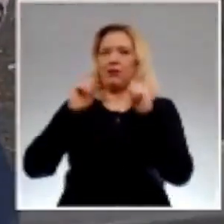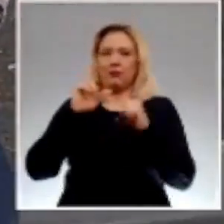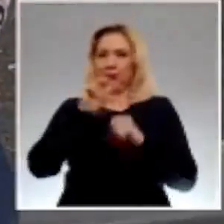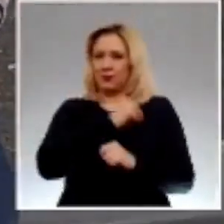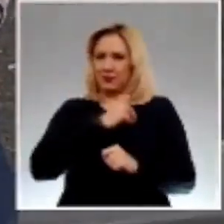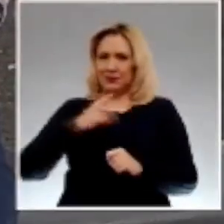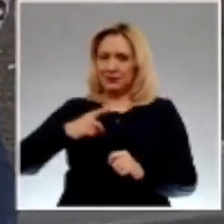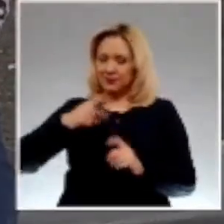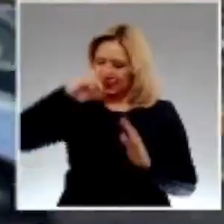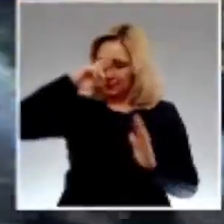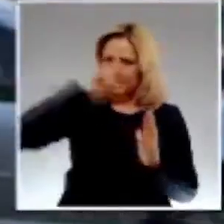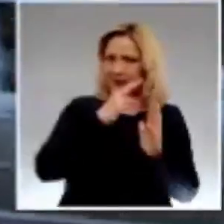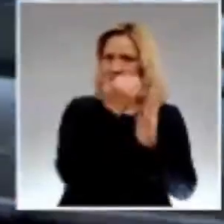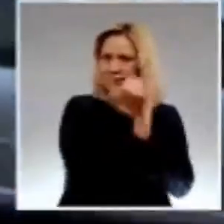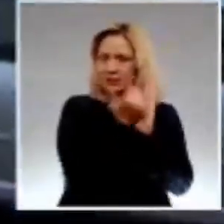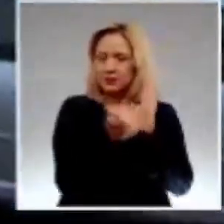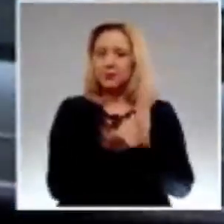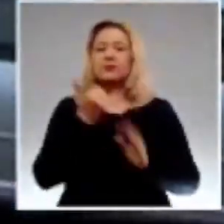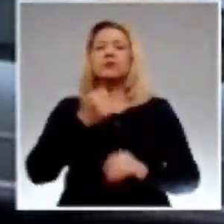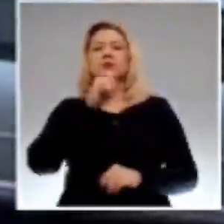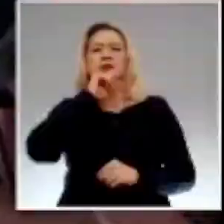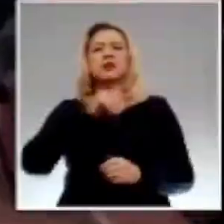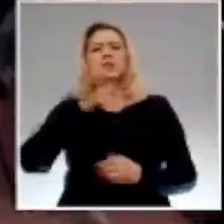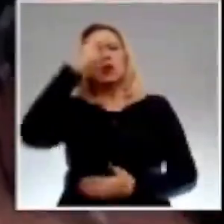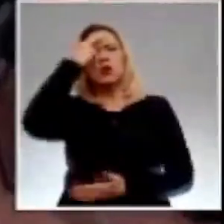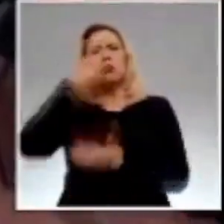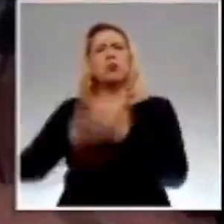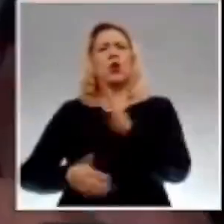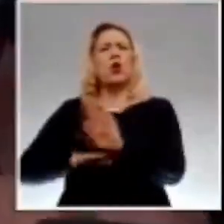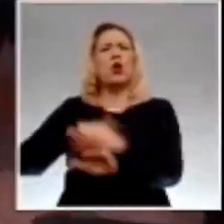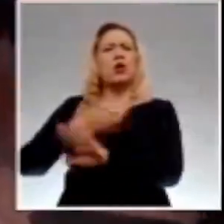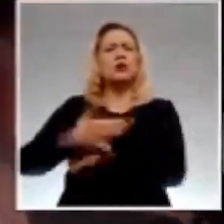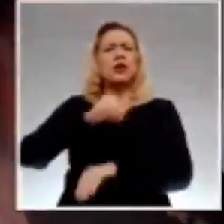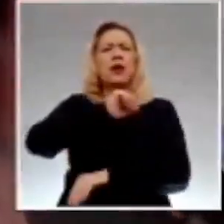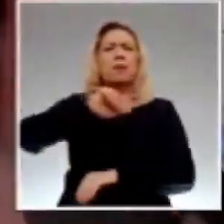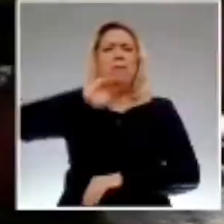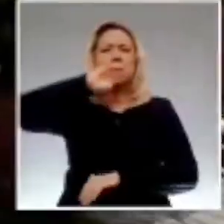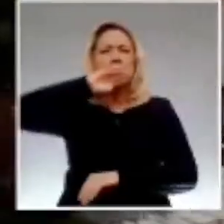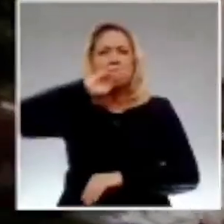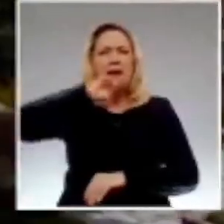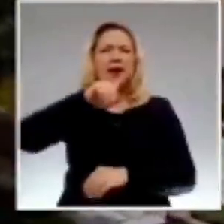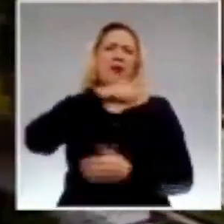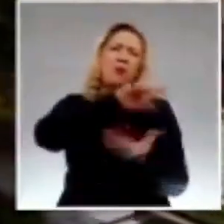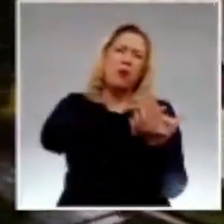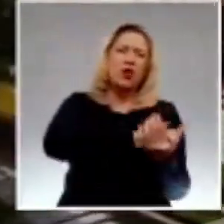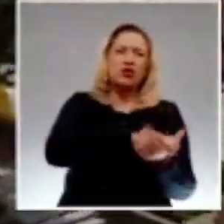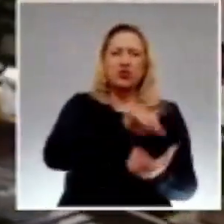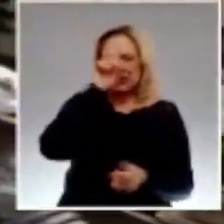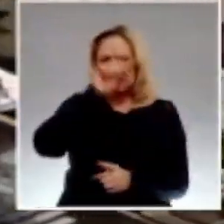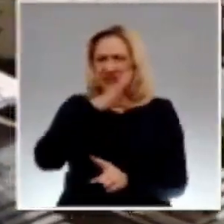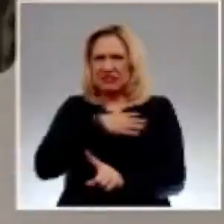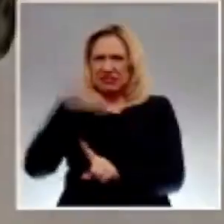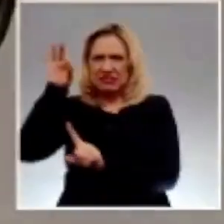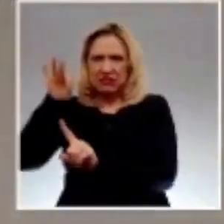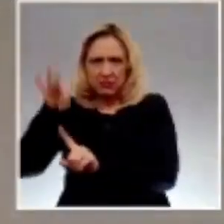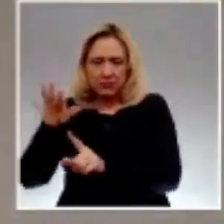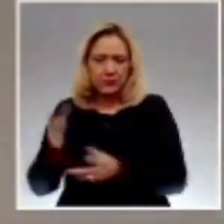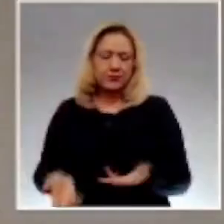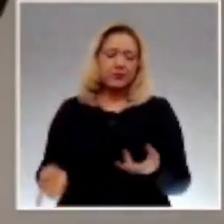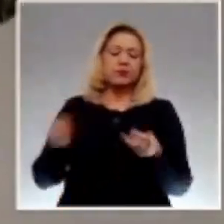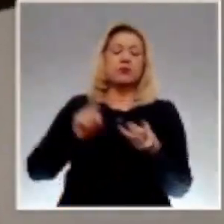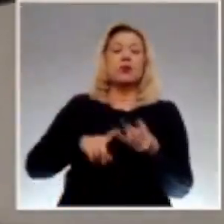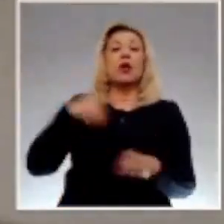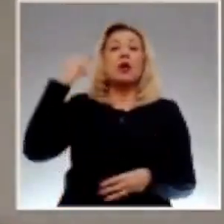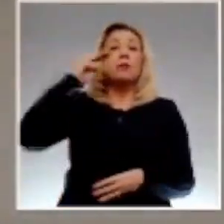de violencia vicaria, el análisis de la validez de la Ley para Prevenir y Erradicar el Feminicidio de Michoacán, así como